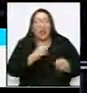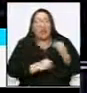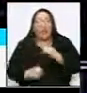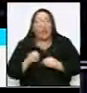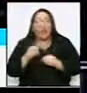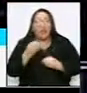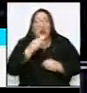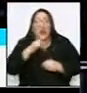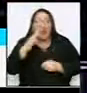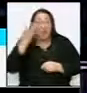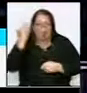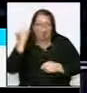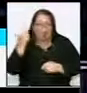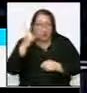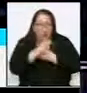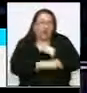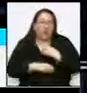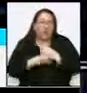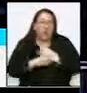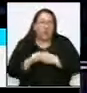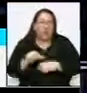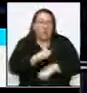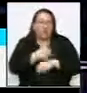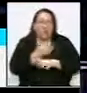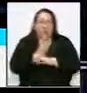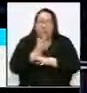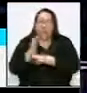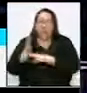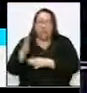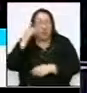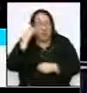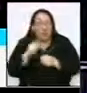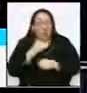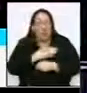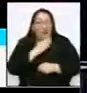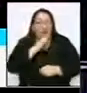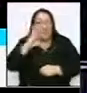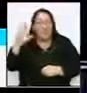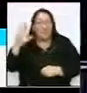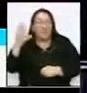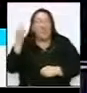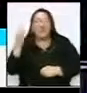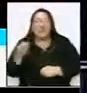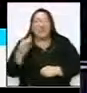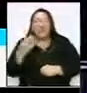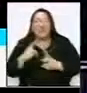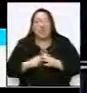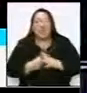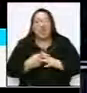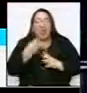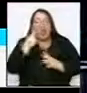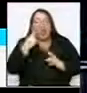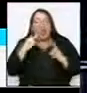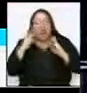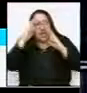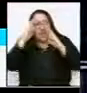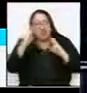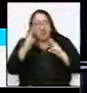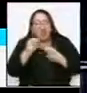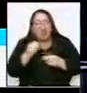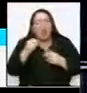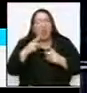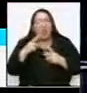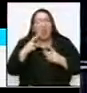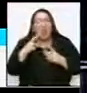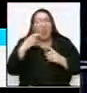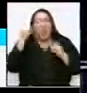es esencialmente un país autoritario. Recuerden que Alemania es un país que recién conoce la democracia, culminada